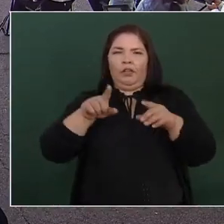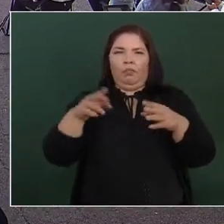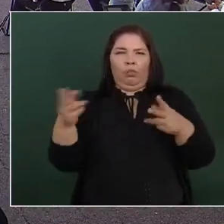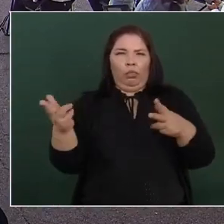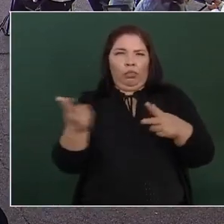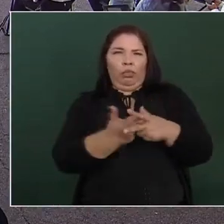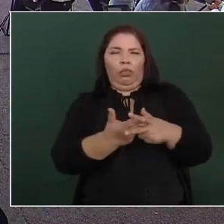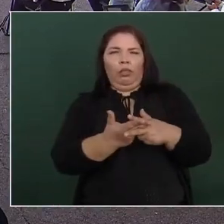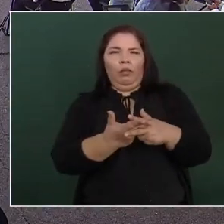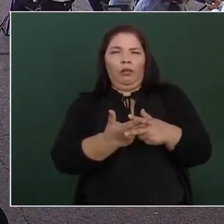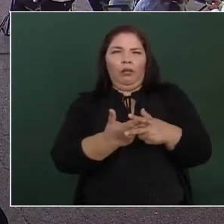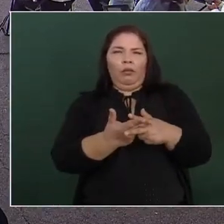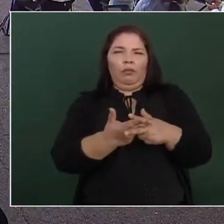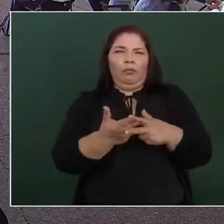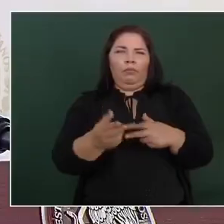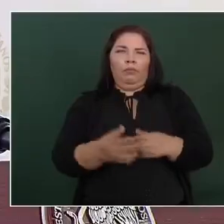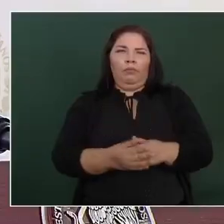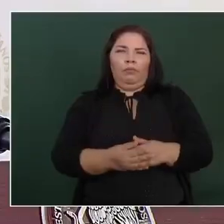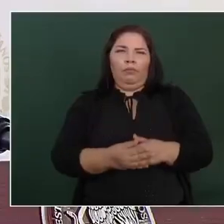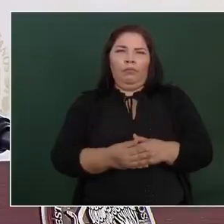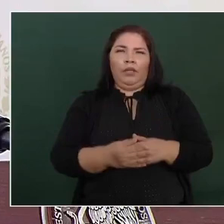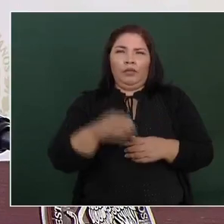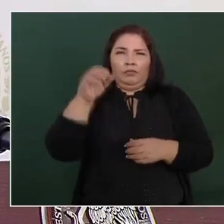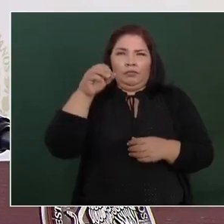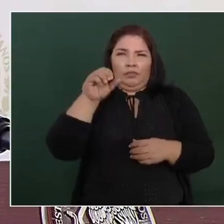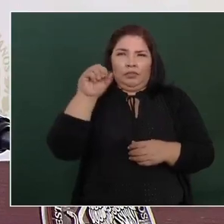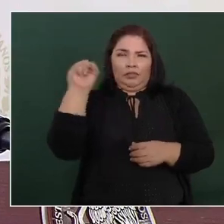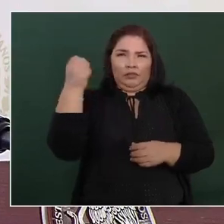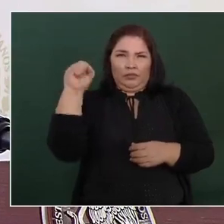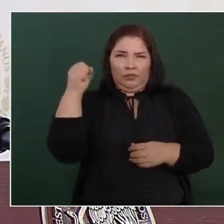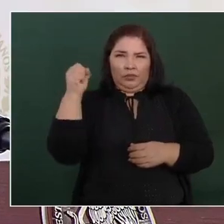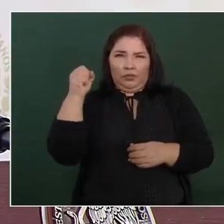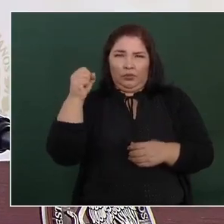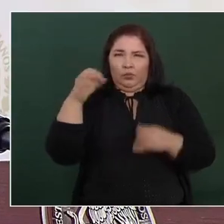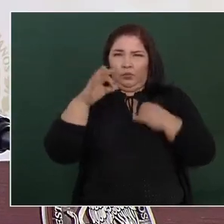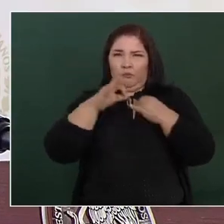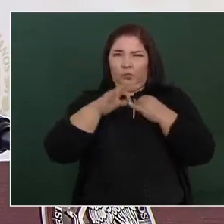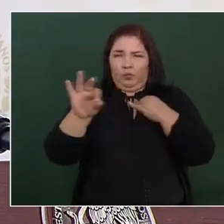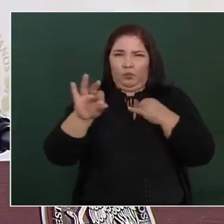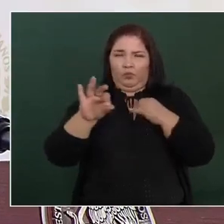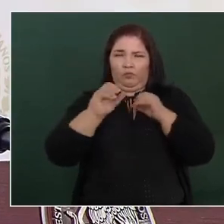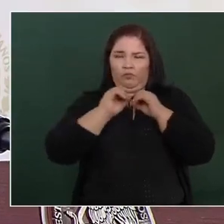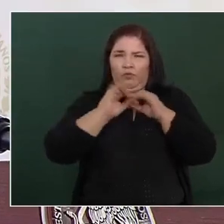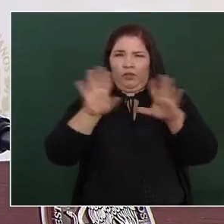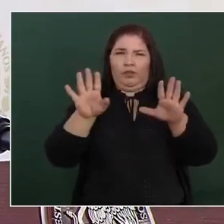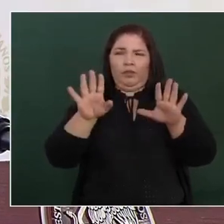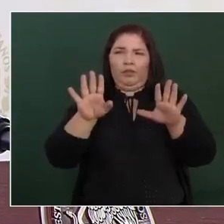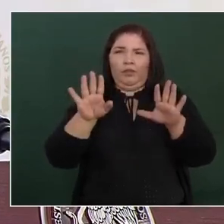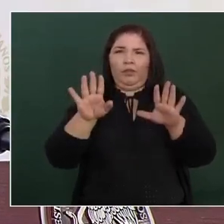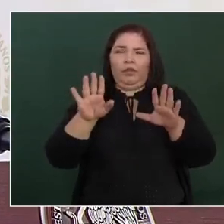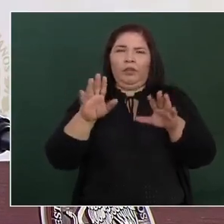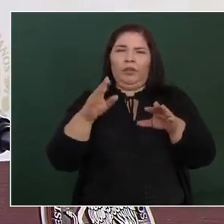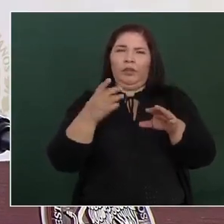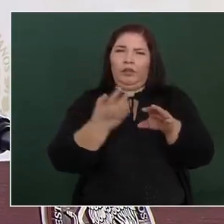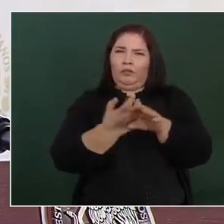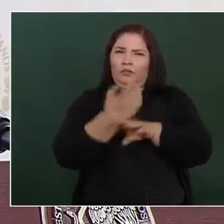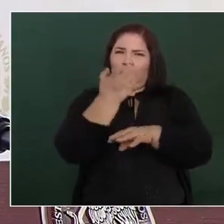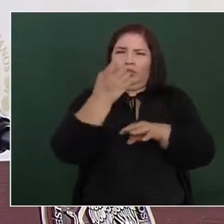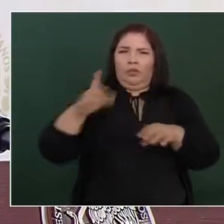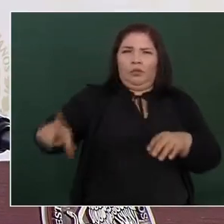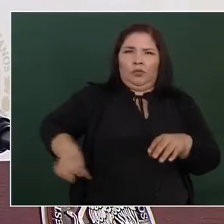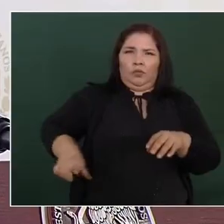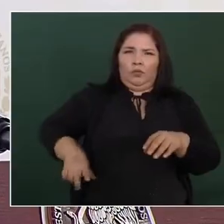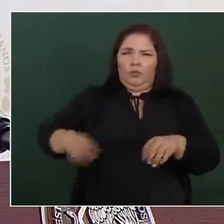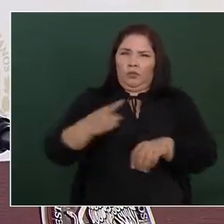dolosos tuvieron en septiembre, que es la última información que nos ha proporcionado el Secretariado Ejecutivo